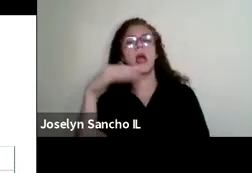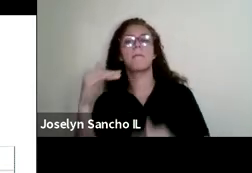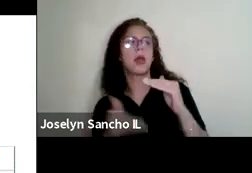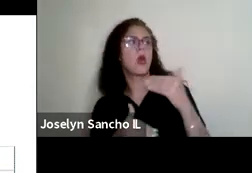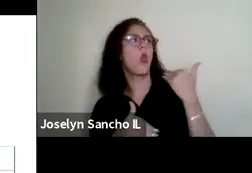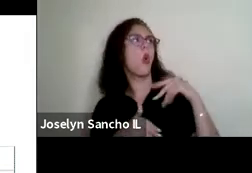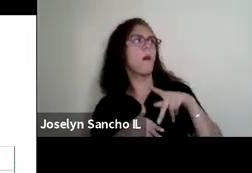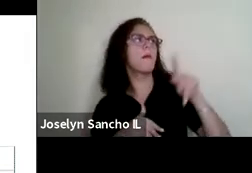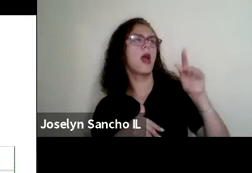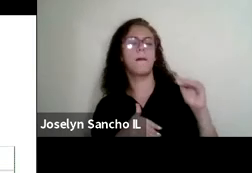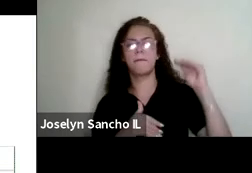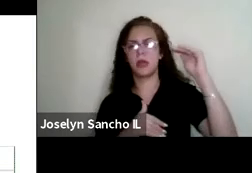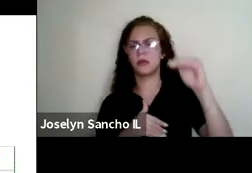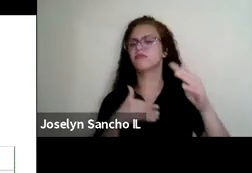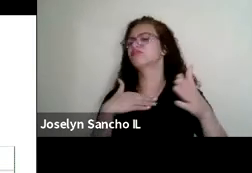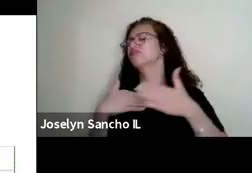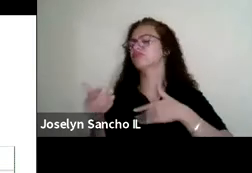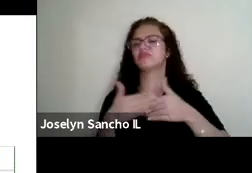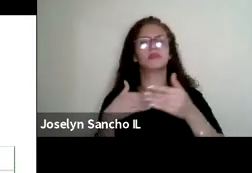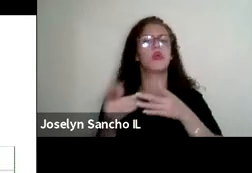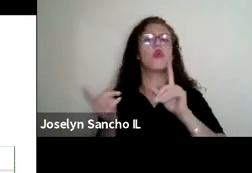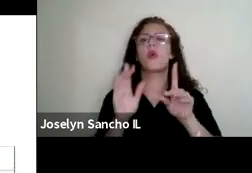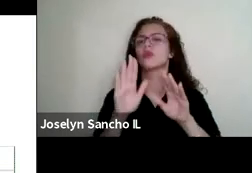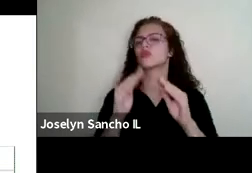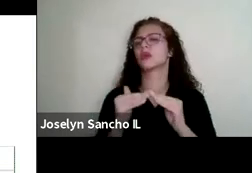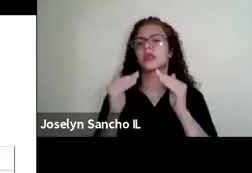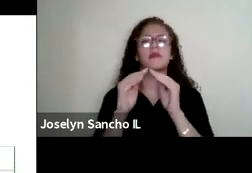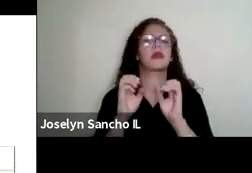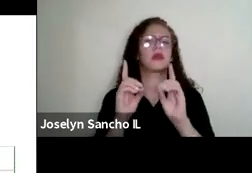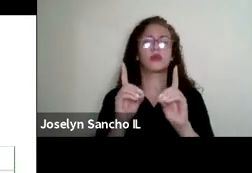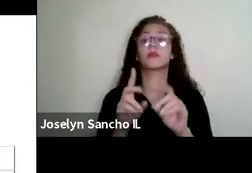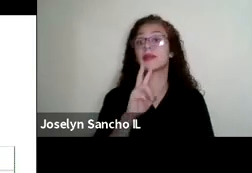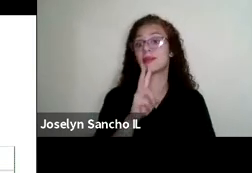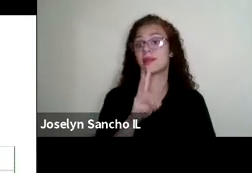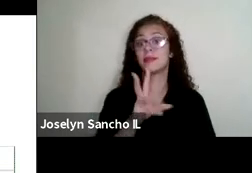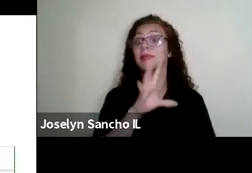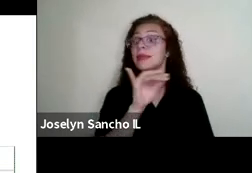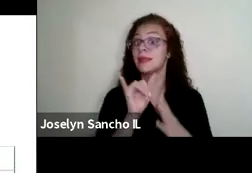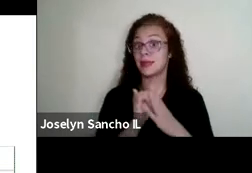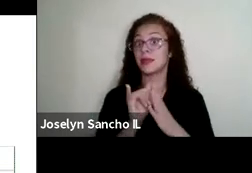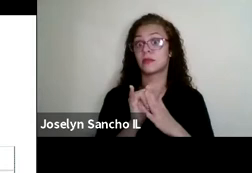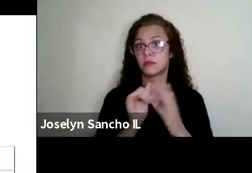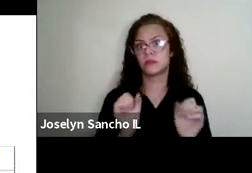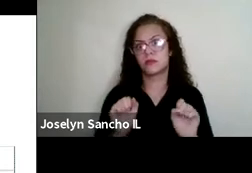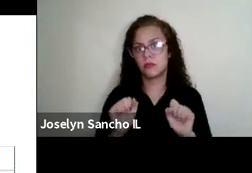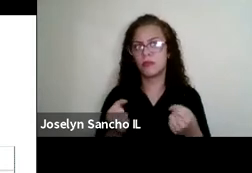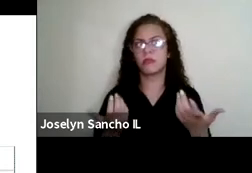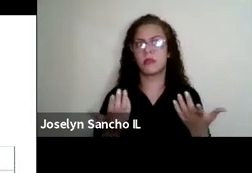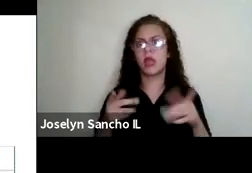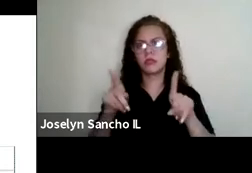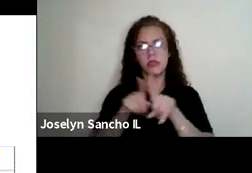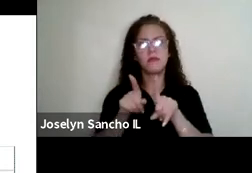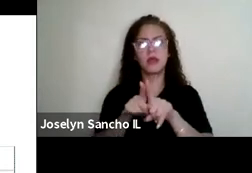varones, independientemente de cuál sea su nivel educativo, ¿verdad? Y esto, pues entonces, también es